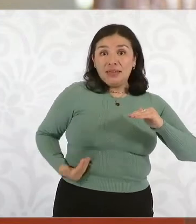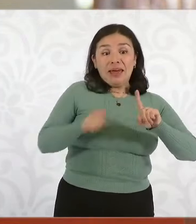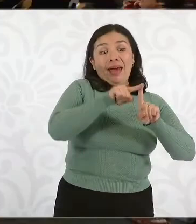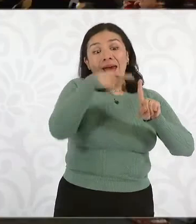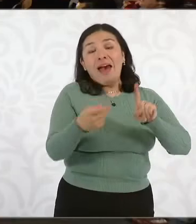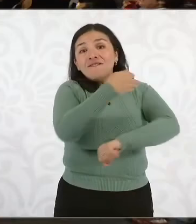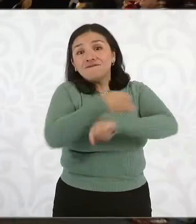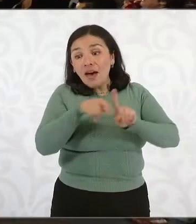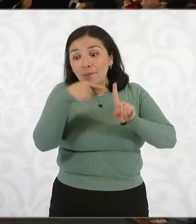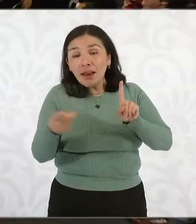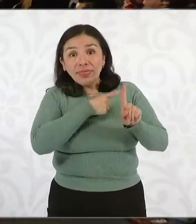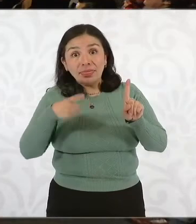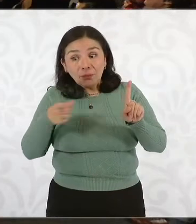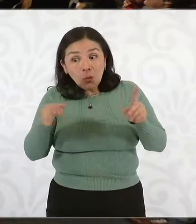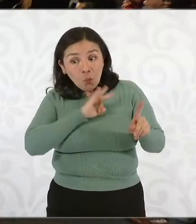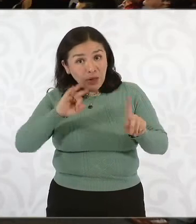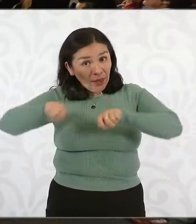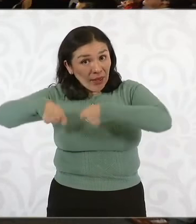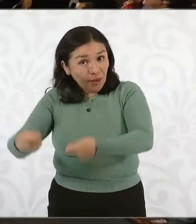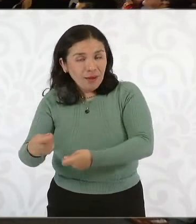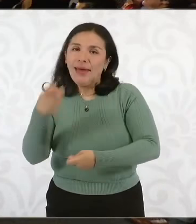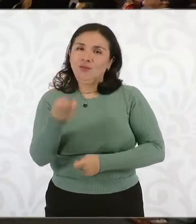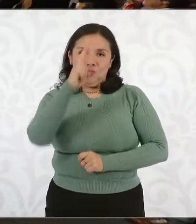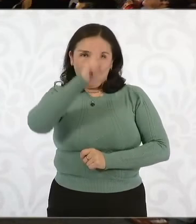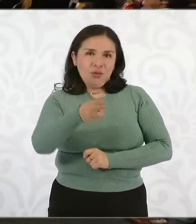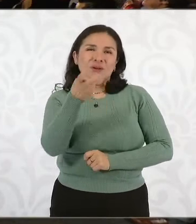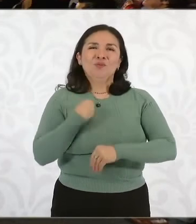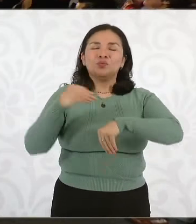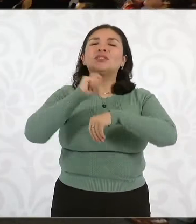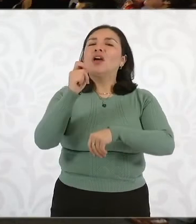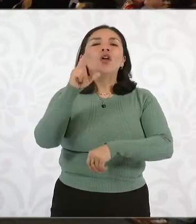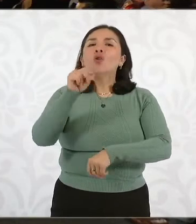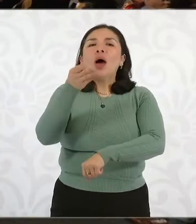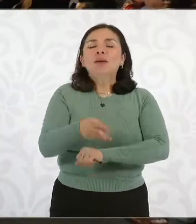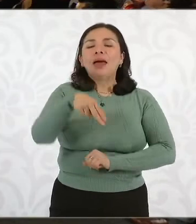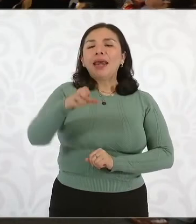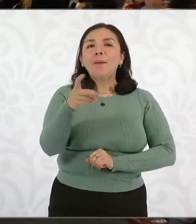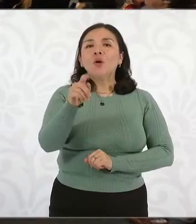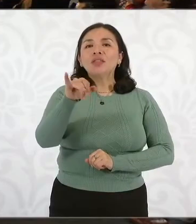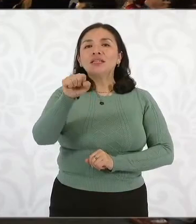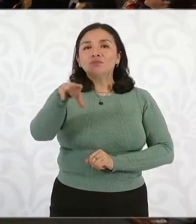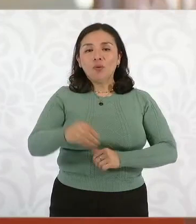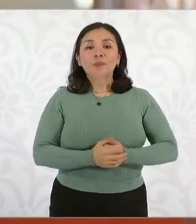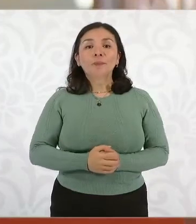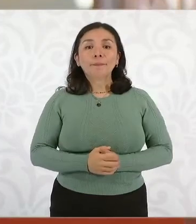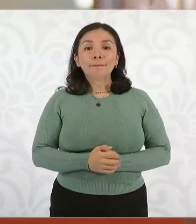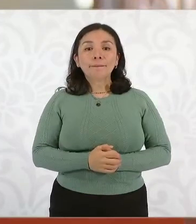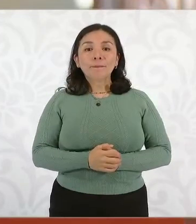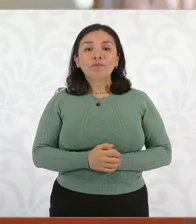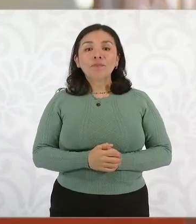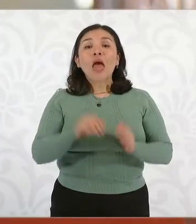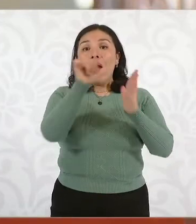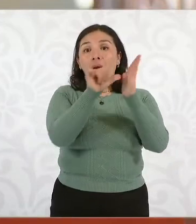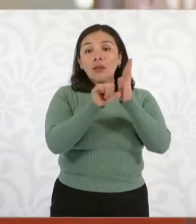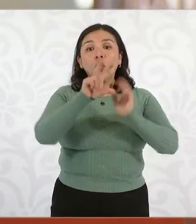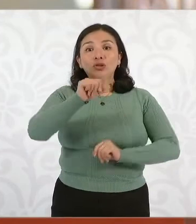fue incorporado por nosotros, que es el que no haya nepotismo. 83. El presidente entrará a